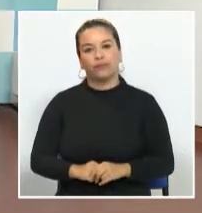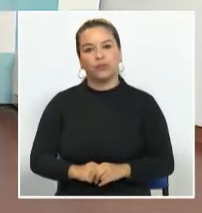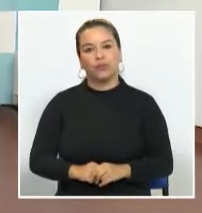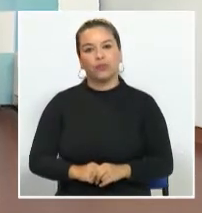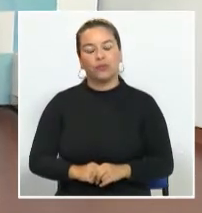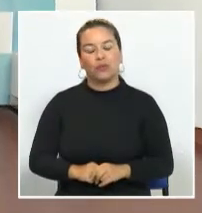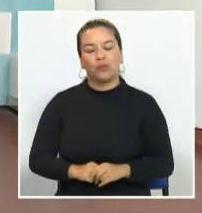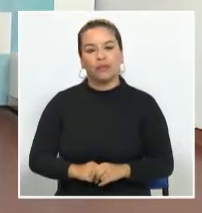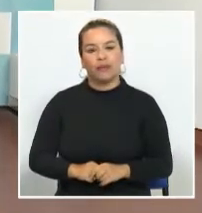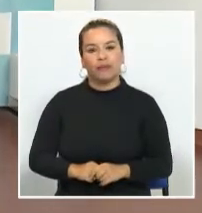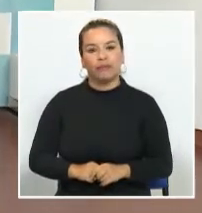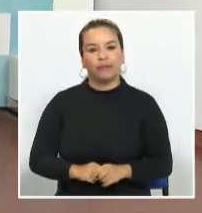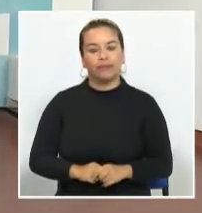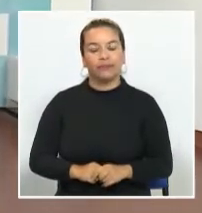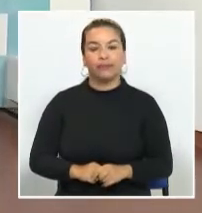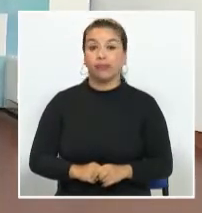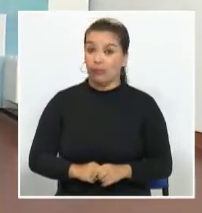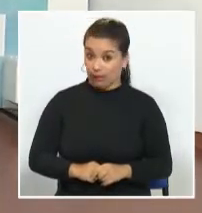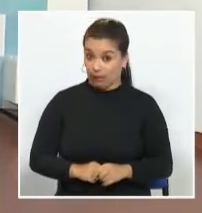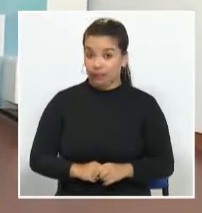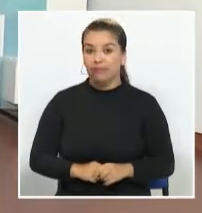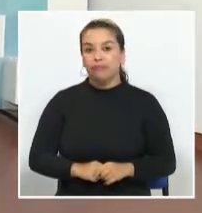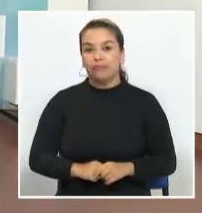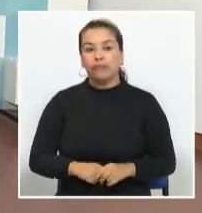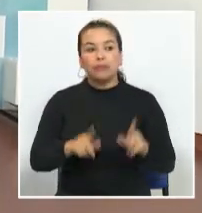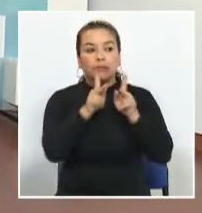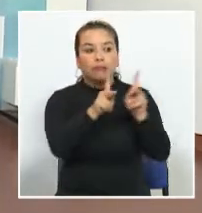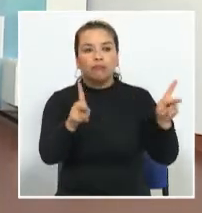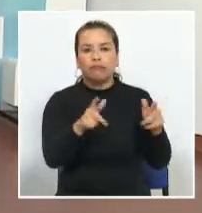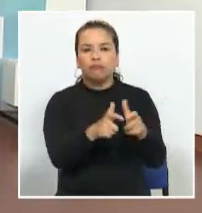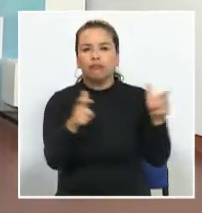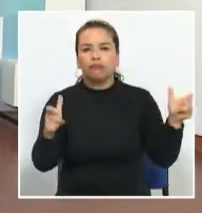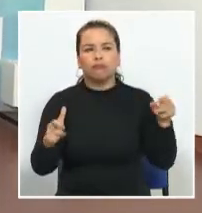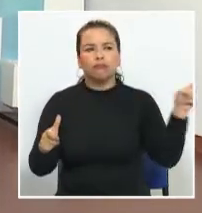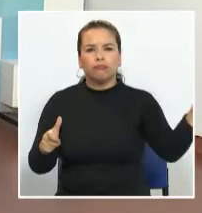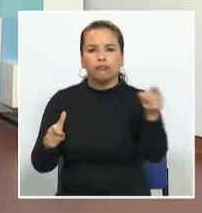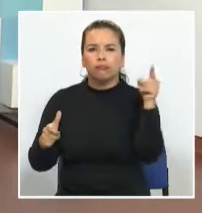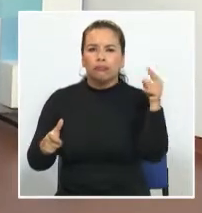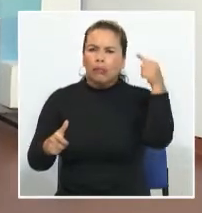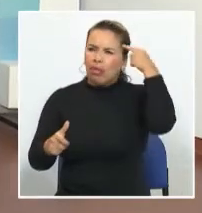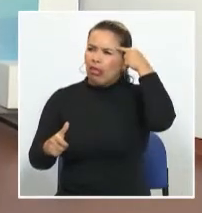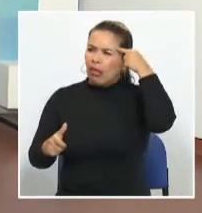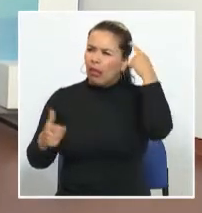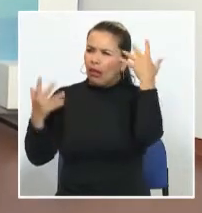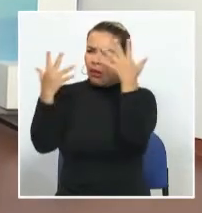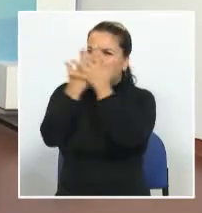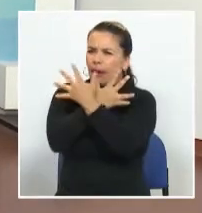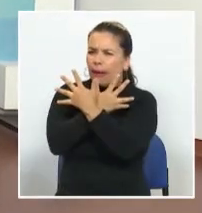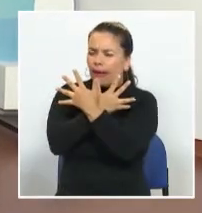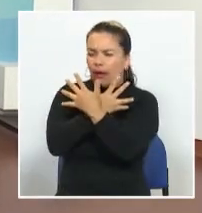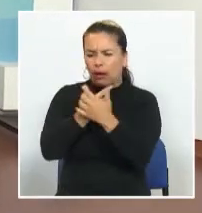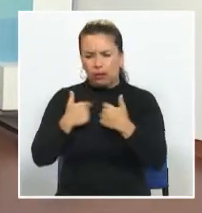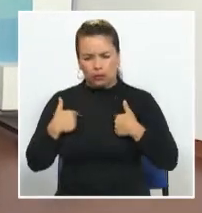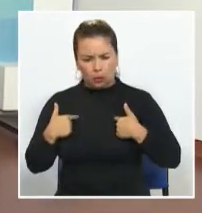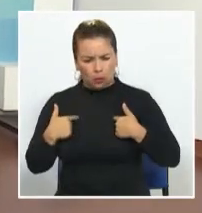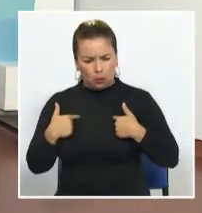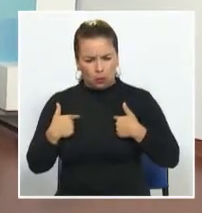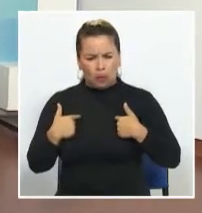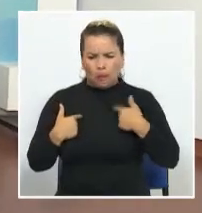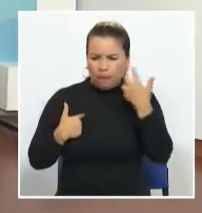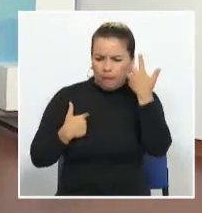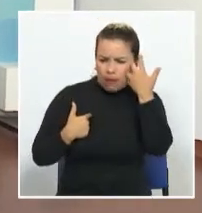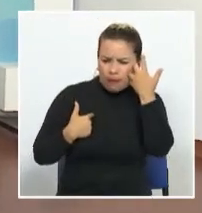La gran mayoría de las personas a veces tenemos una confusión acerca de si sufrimos de las